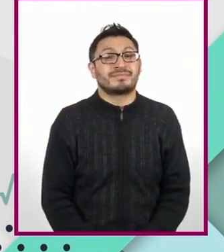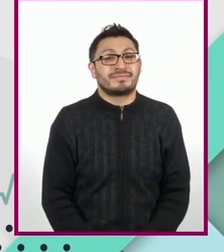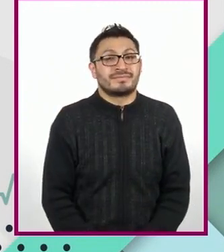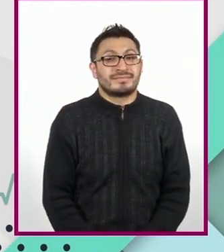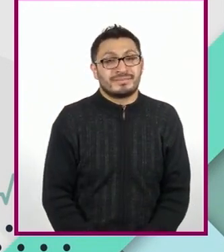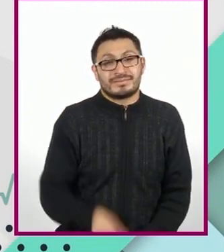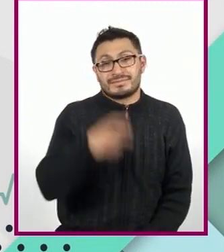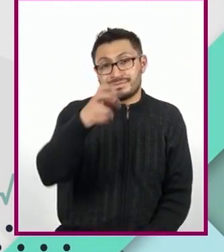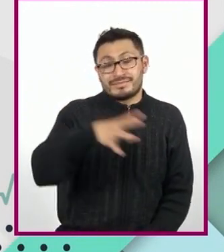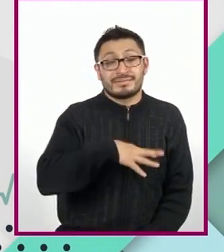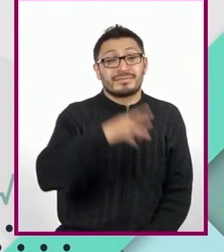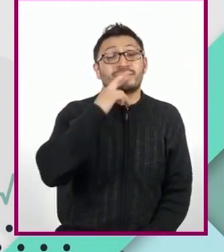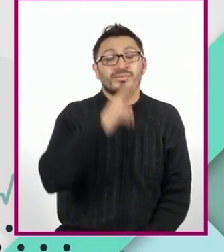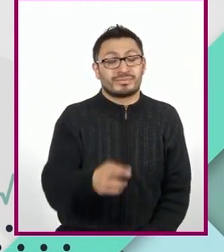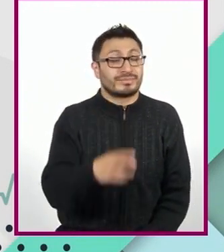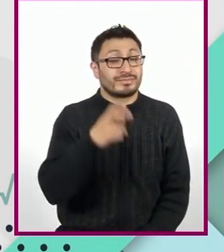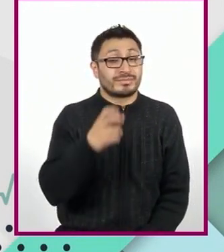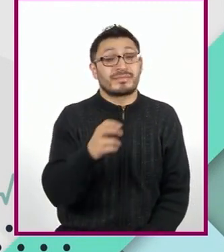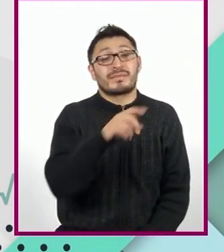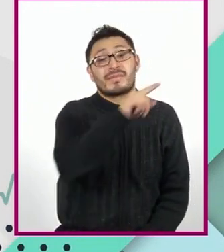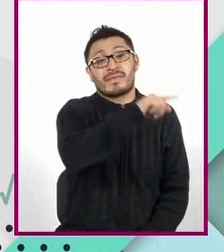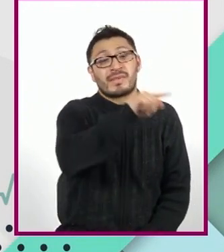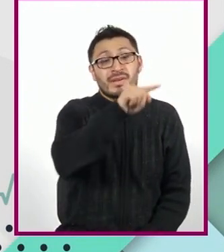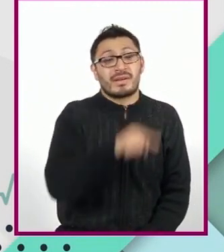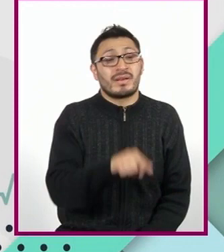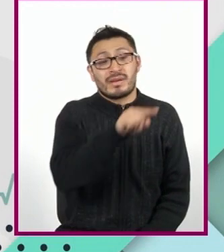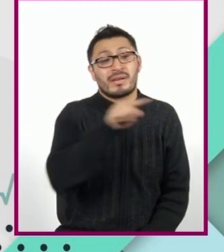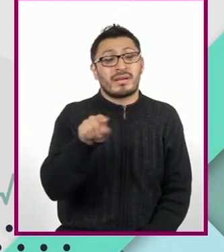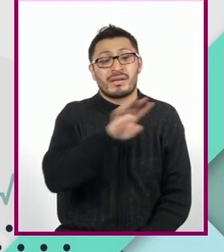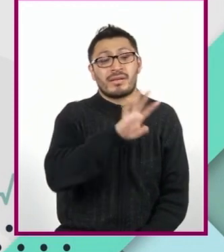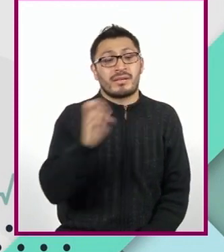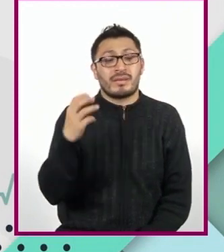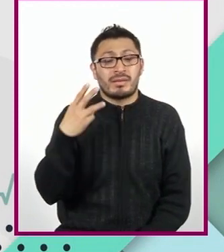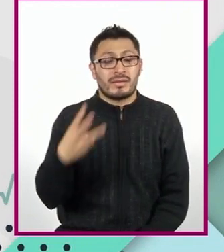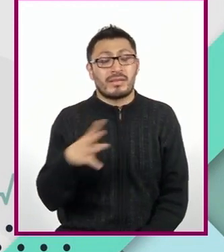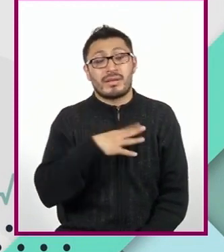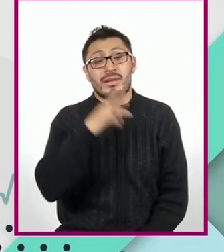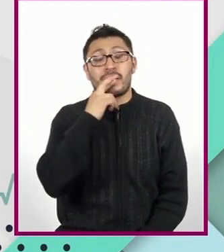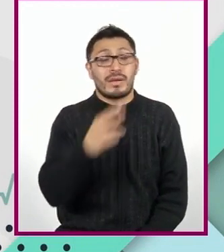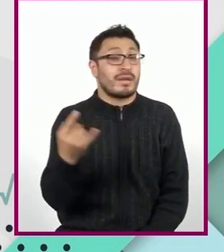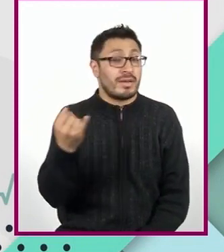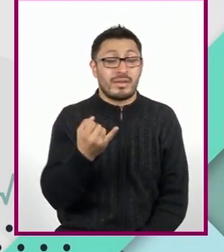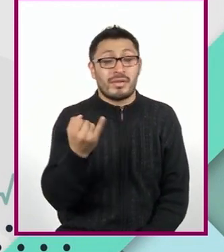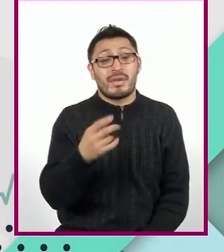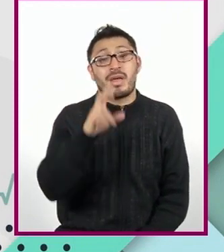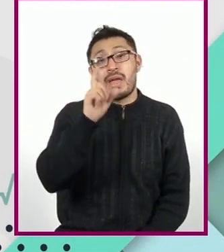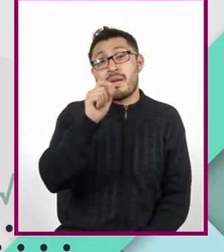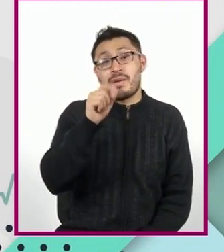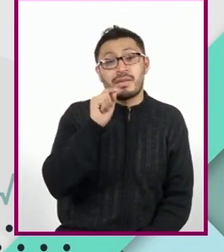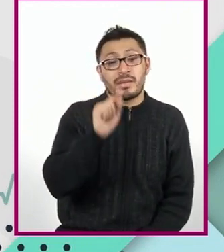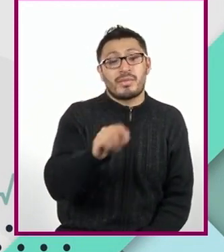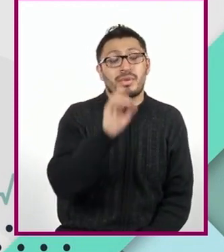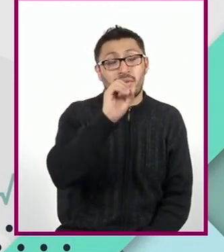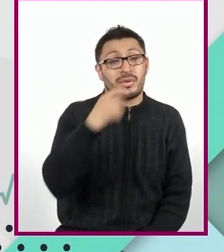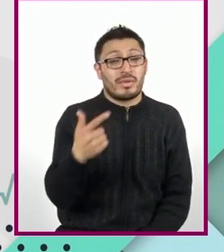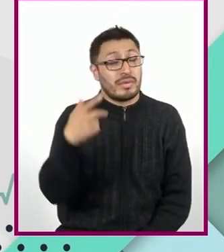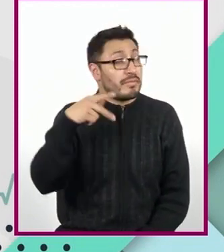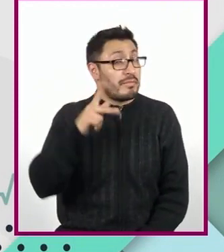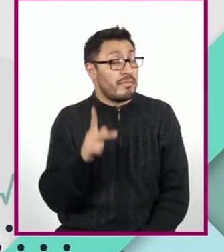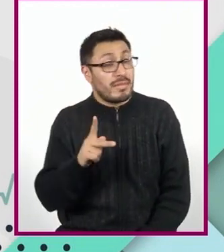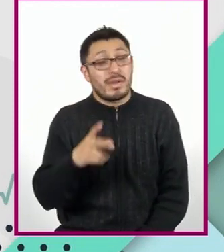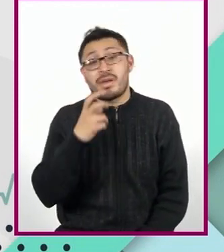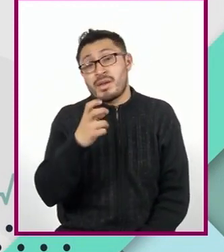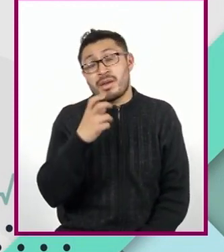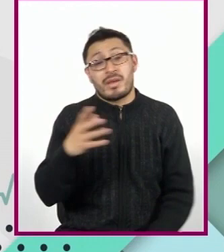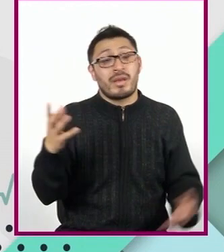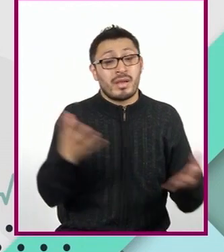Por lo que obtenemos la raíz cuadrada de 403. Y el resultado nos da 20 con unos cuantos decimales. Sin embargo, para esta